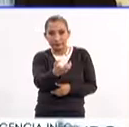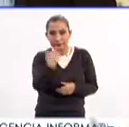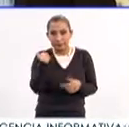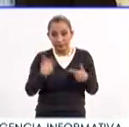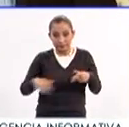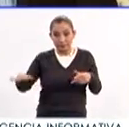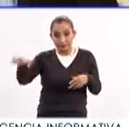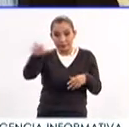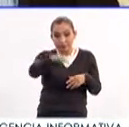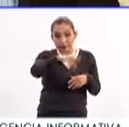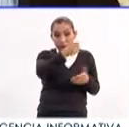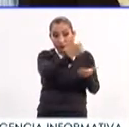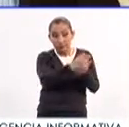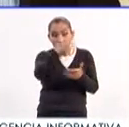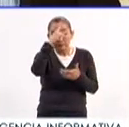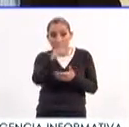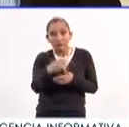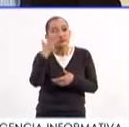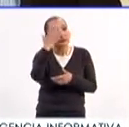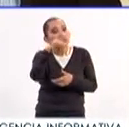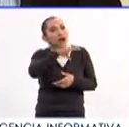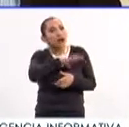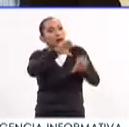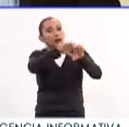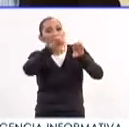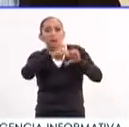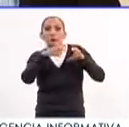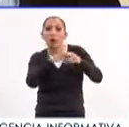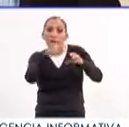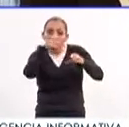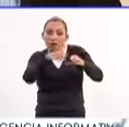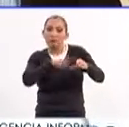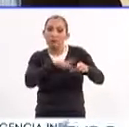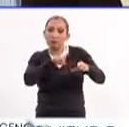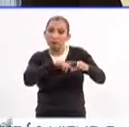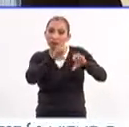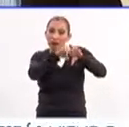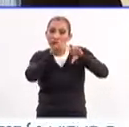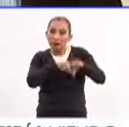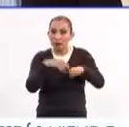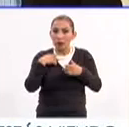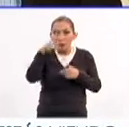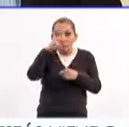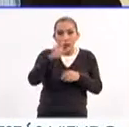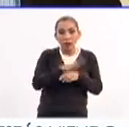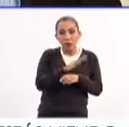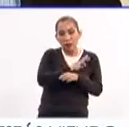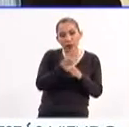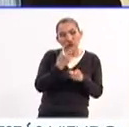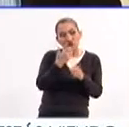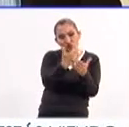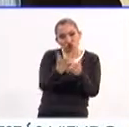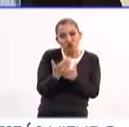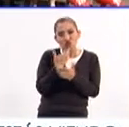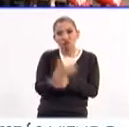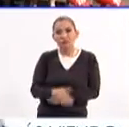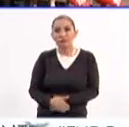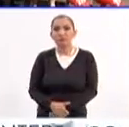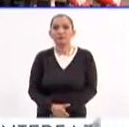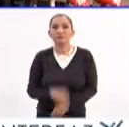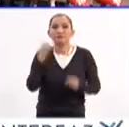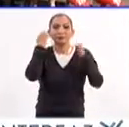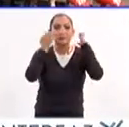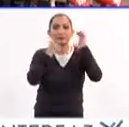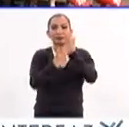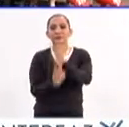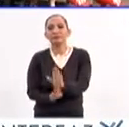gente en la Ciudad de México sepa que tiene un equipo, que es su equipo y que lo pueda arropar como merece. La muestra se